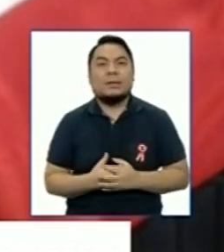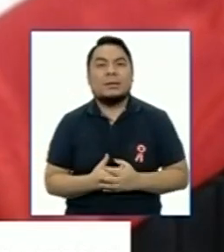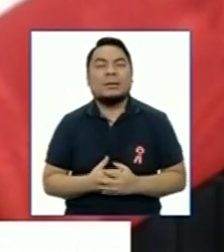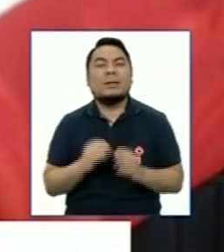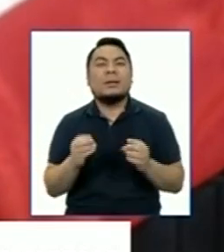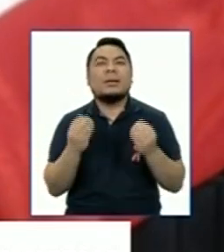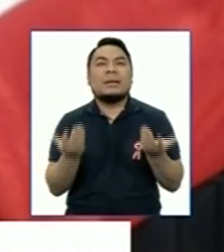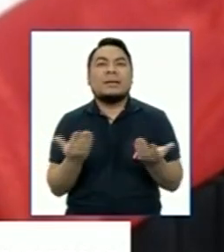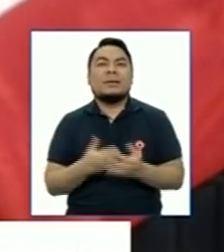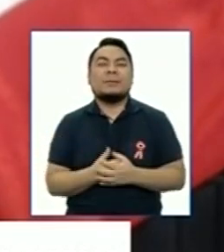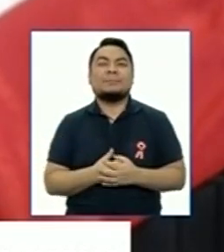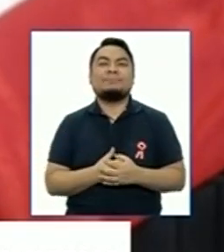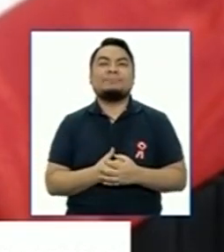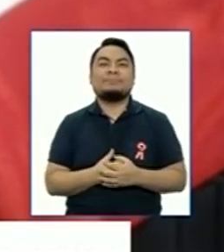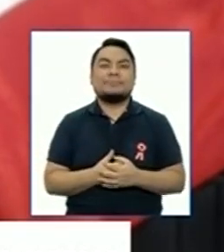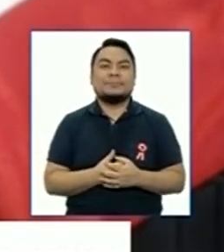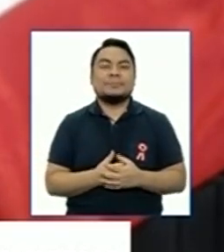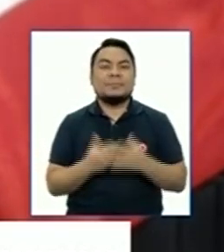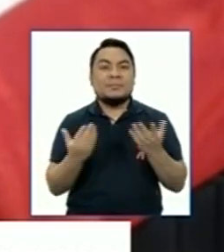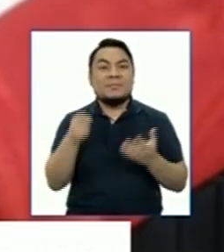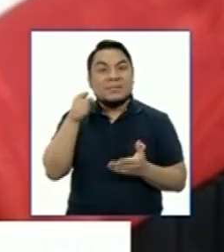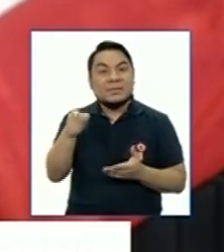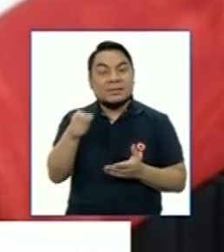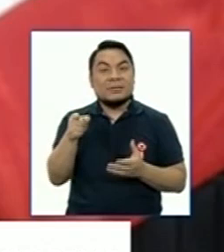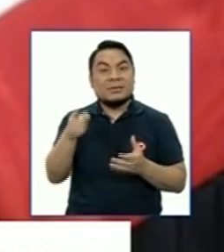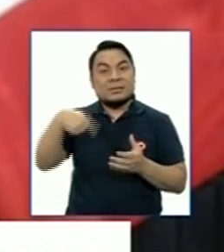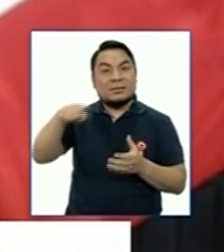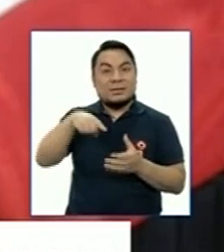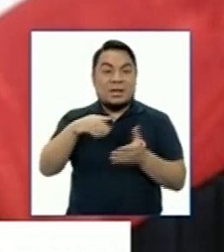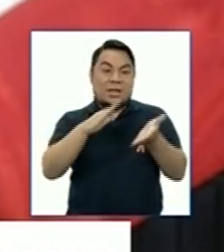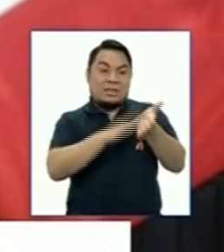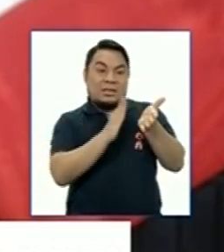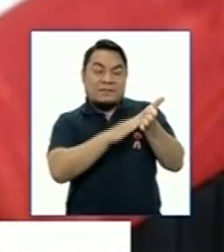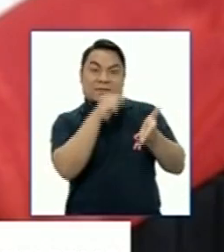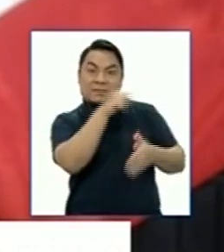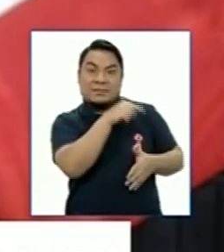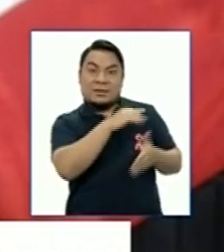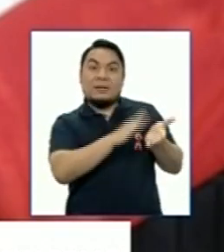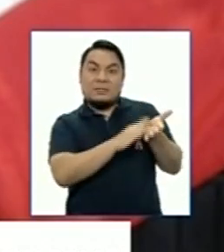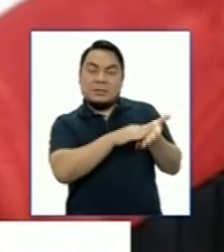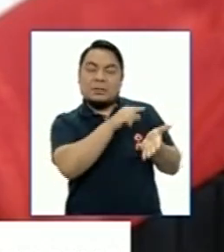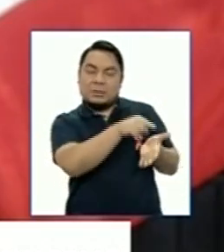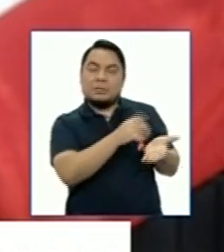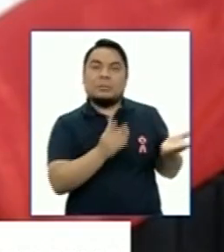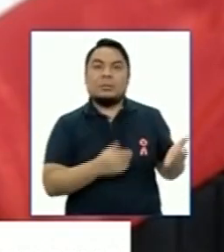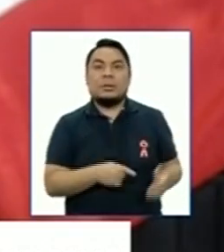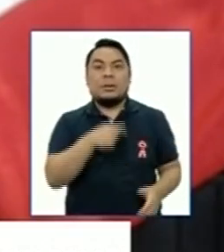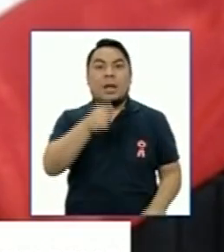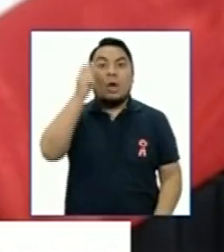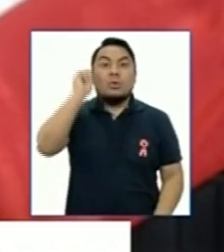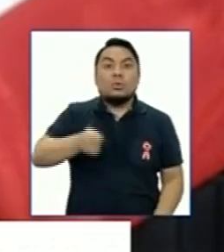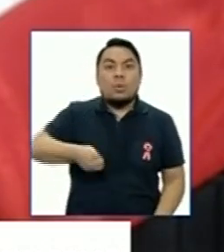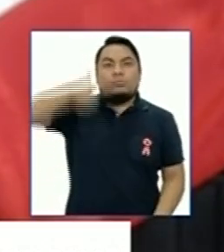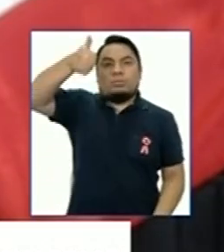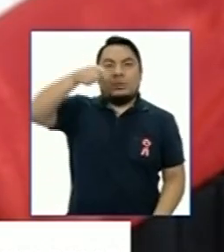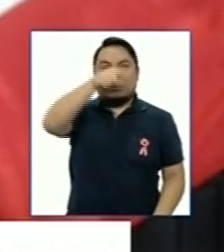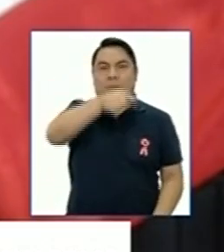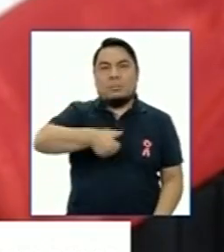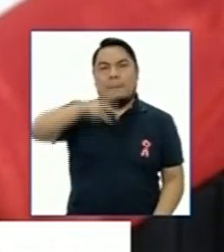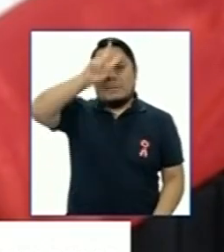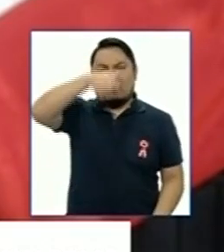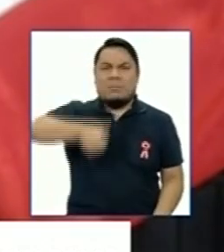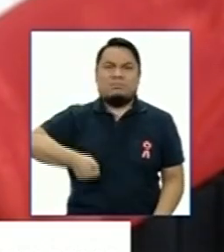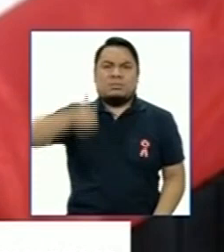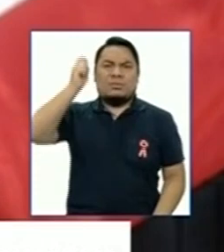tierra va a imponerse yo creo que cada vez más gente muy diversa desde muy diferentes posiciones está contribuyendo a